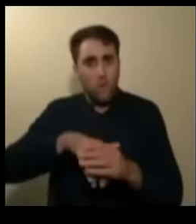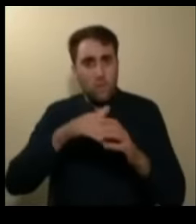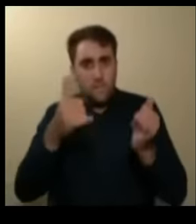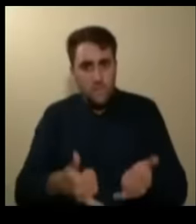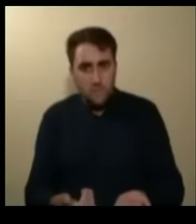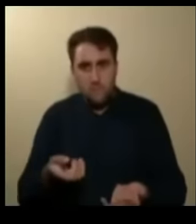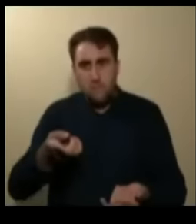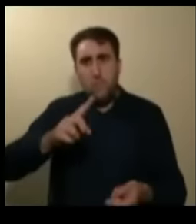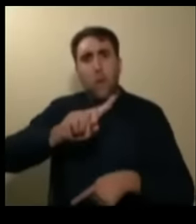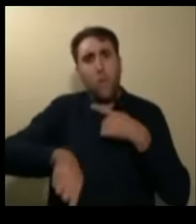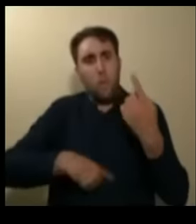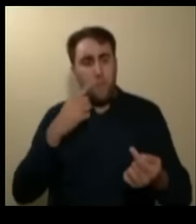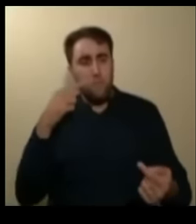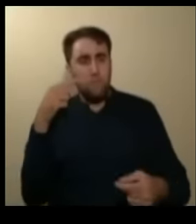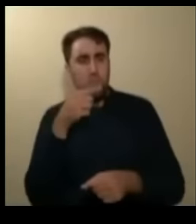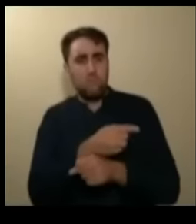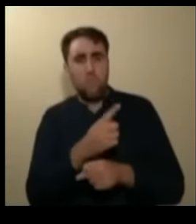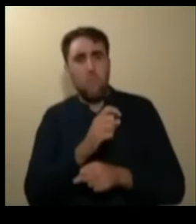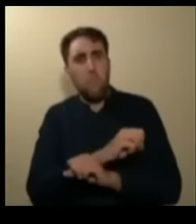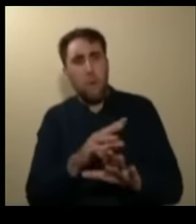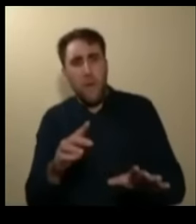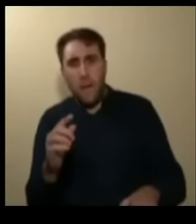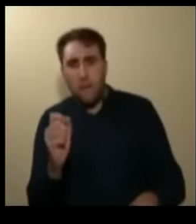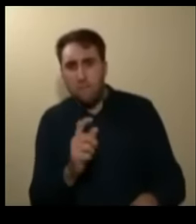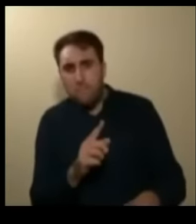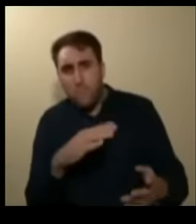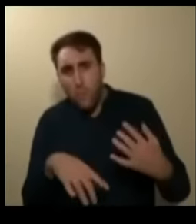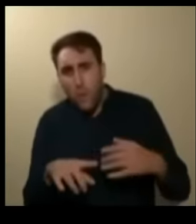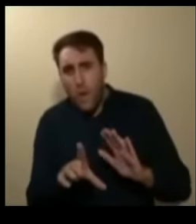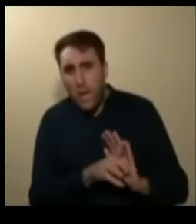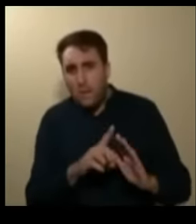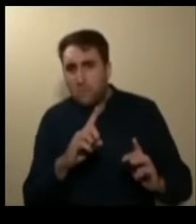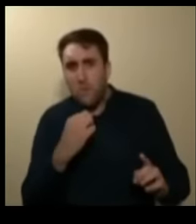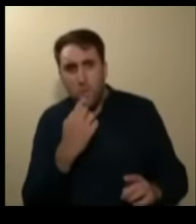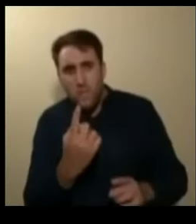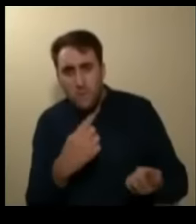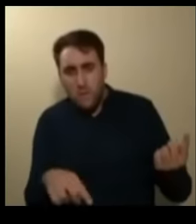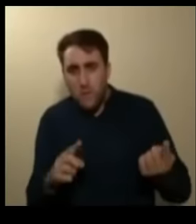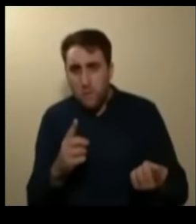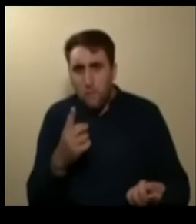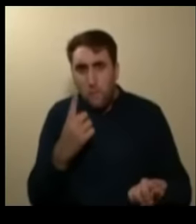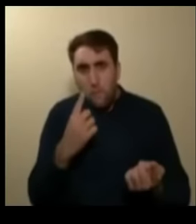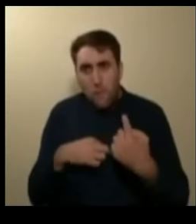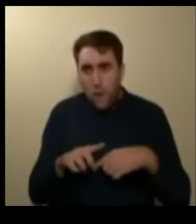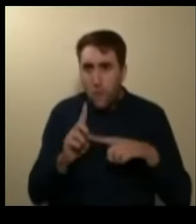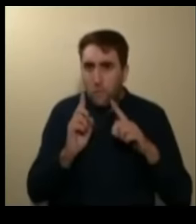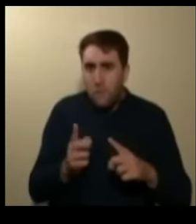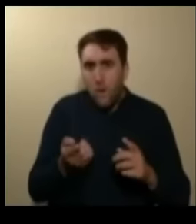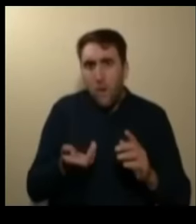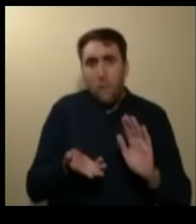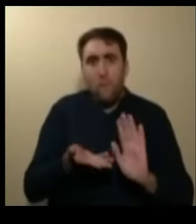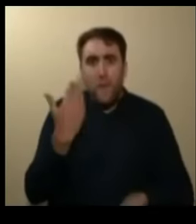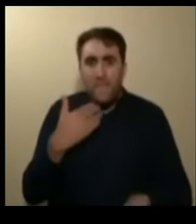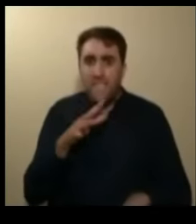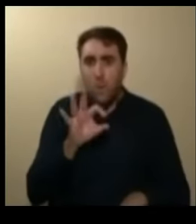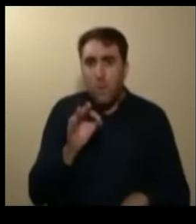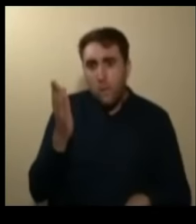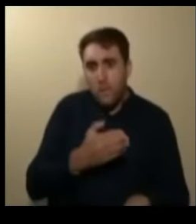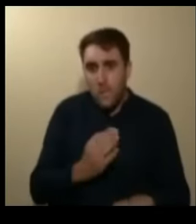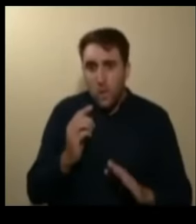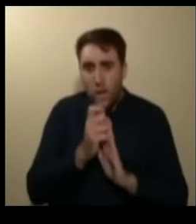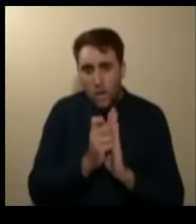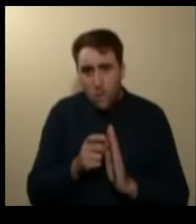cuando en realidad todos los partidos políticos, los de la coalición de gobierno y los de la oposición, en más de la mitad de su articulado,